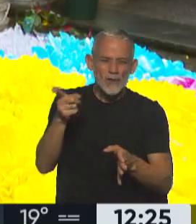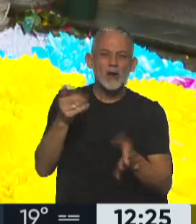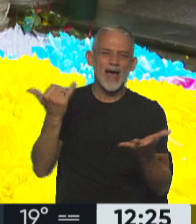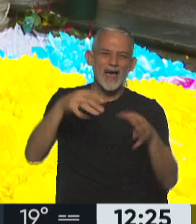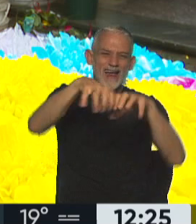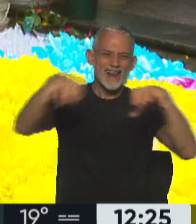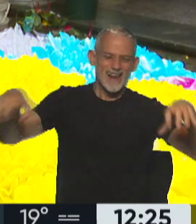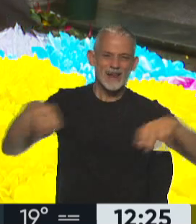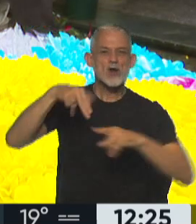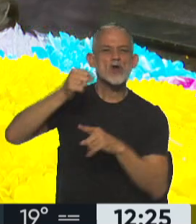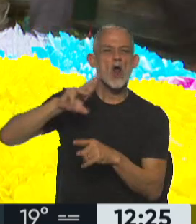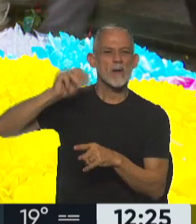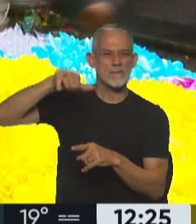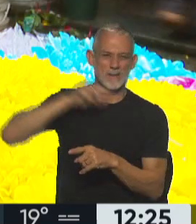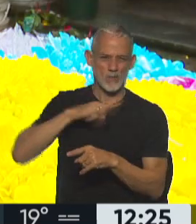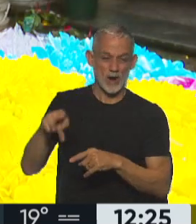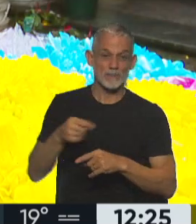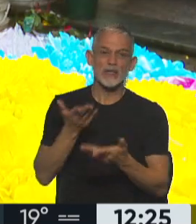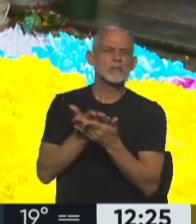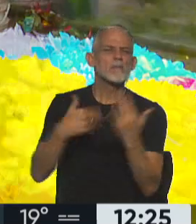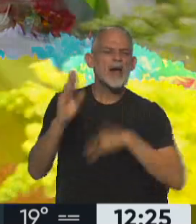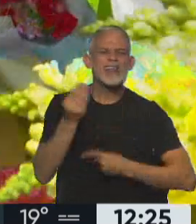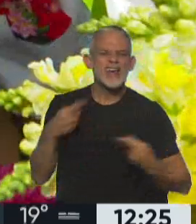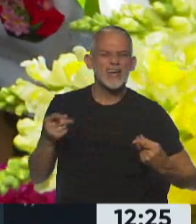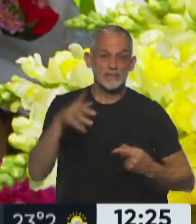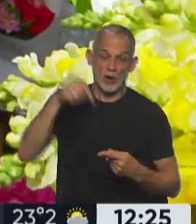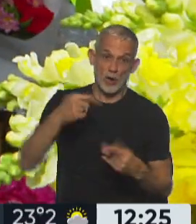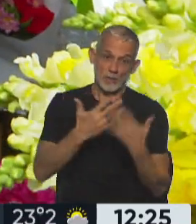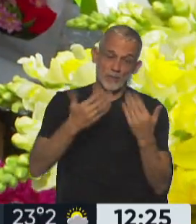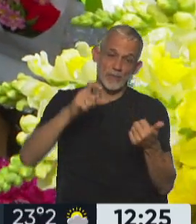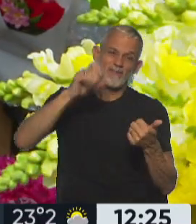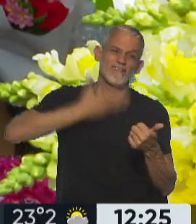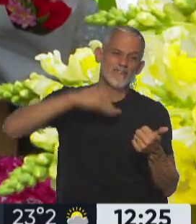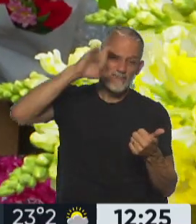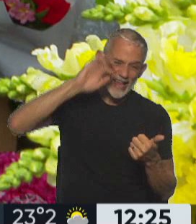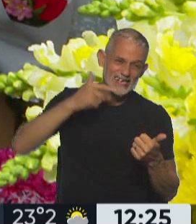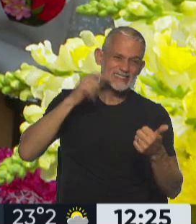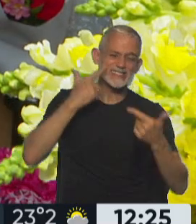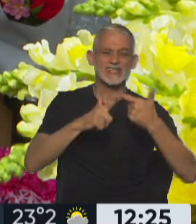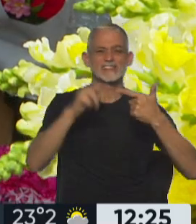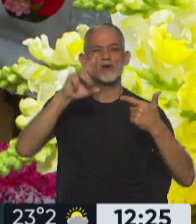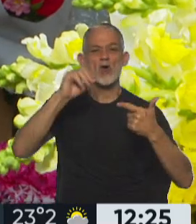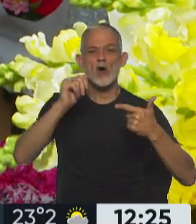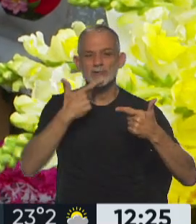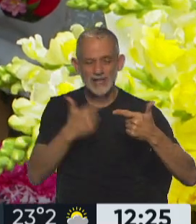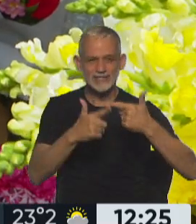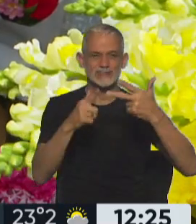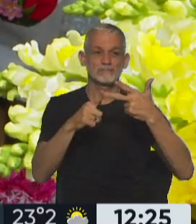nos encontramos con Norma. ¿Qué es lo que más pide la gente? La gente hoy día está pidiendo fresias, están pidiendo rosas, están